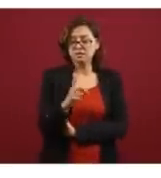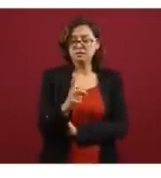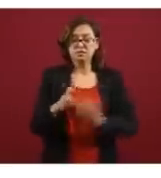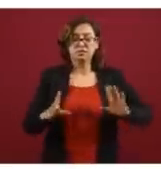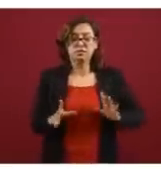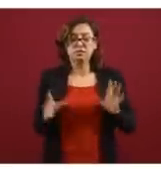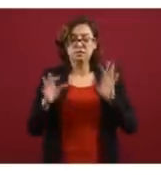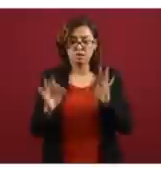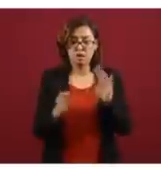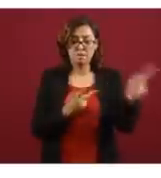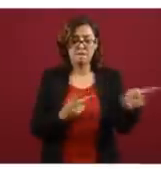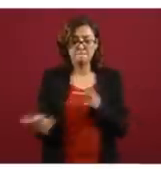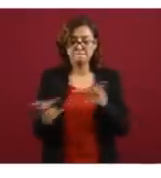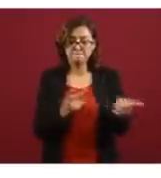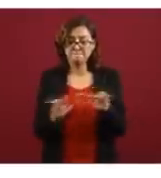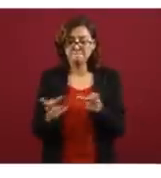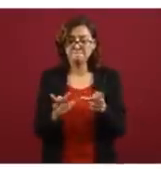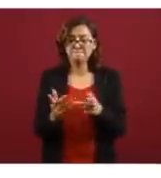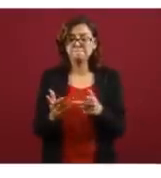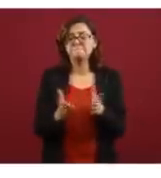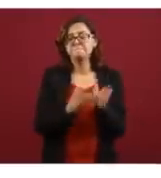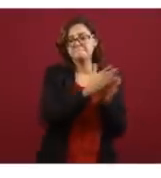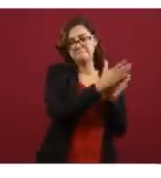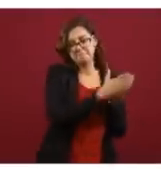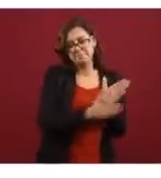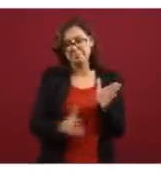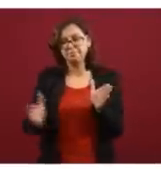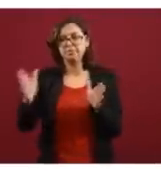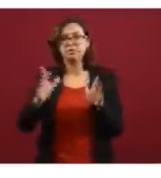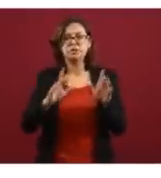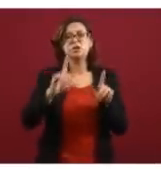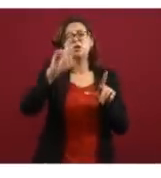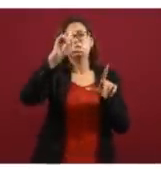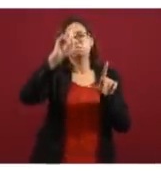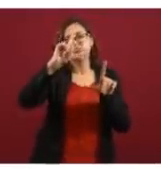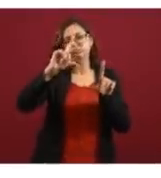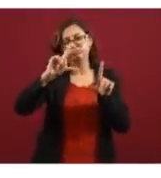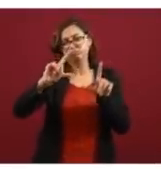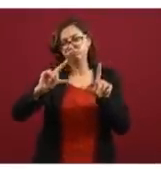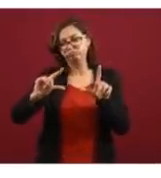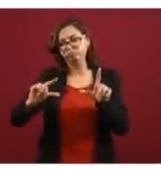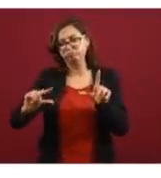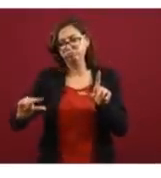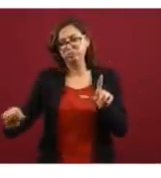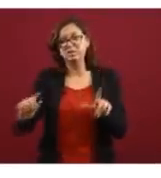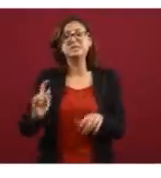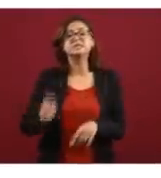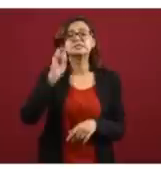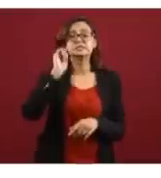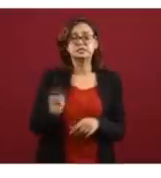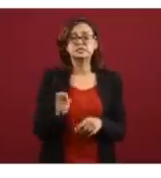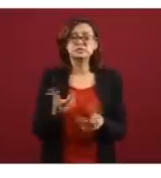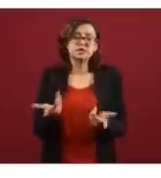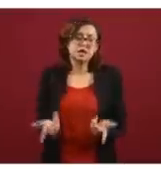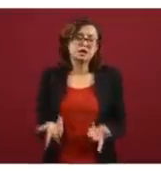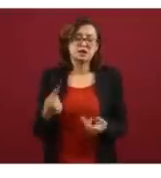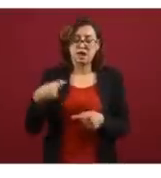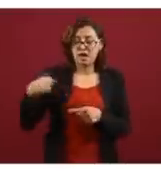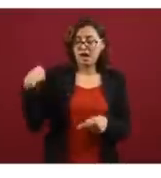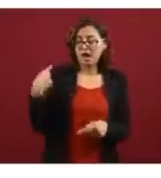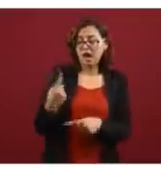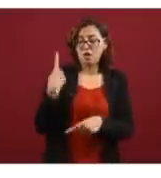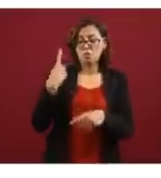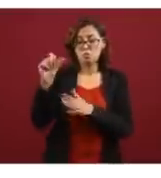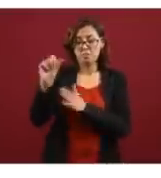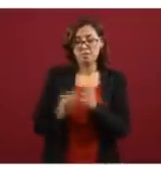establece este plan que mencioné, empieza a reducirse este robo de hidrocarburos hasta llegar a septiembre